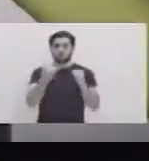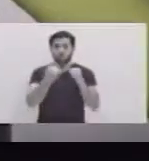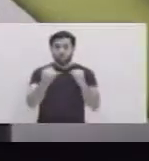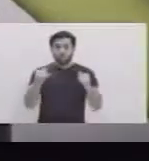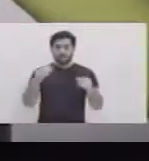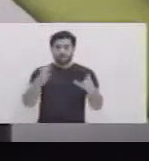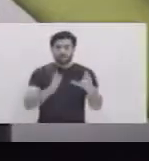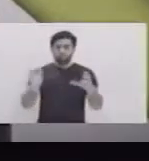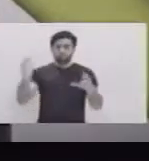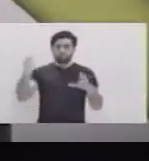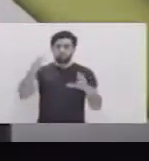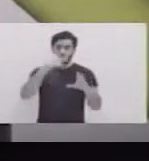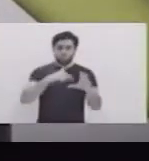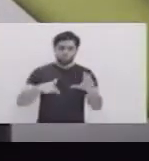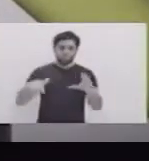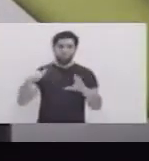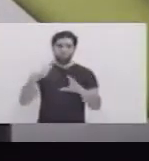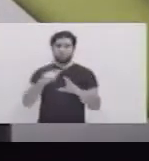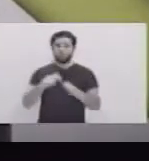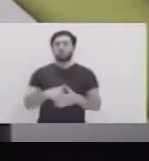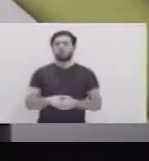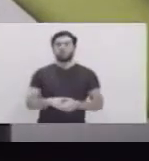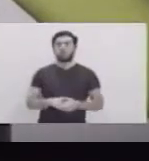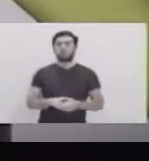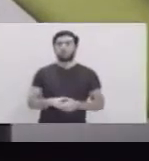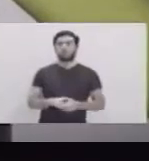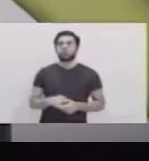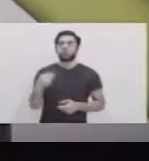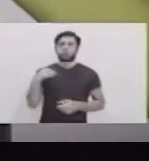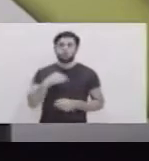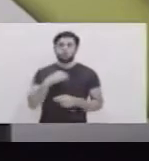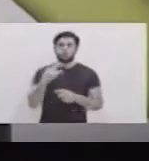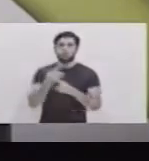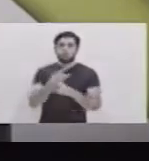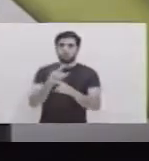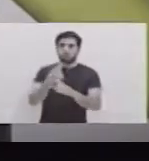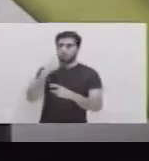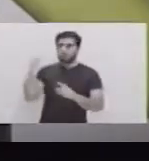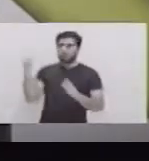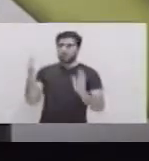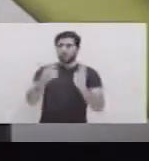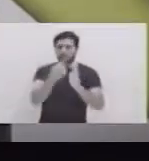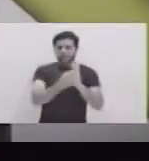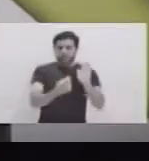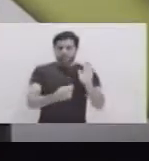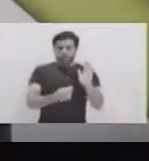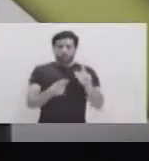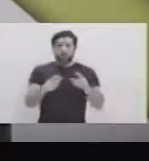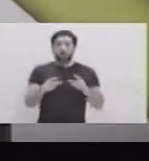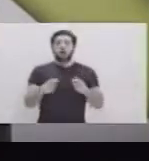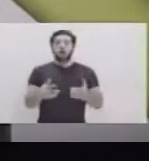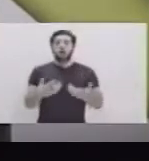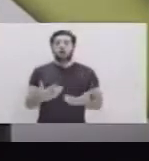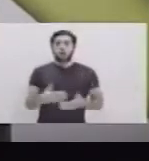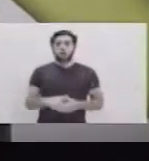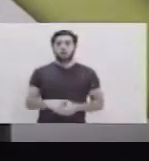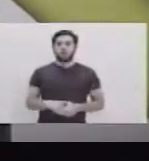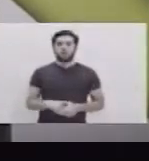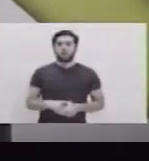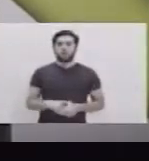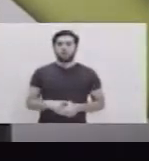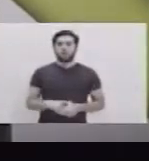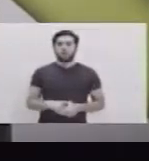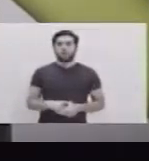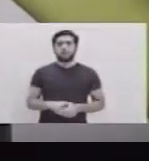utilizando líneas curvas, vamos a realizar un diseño con